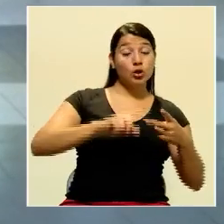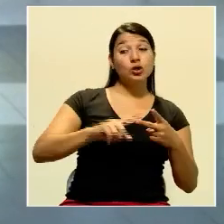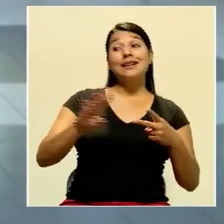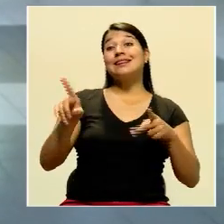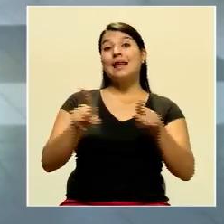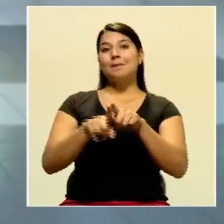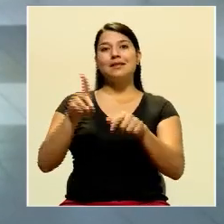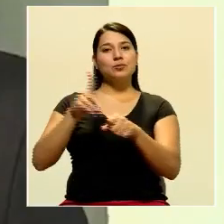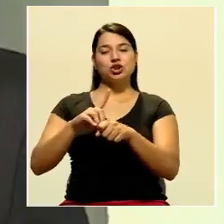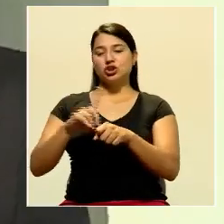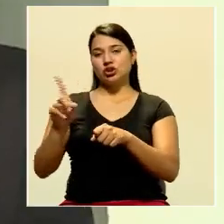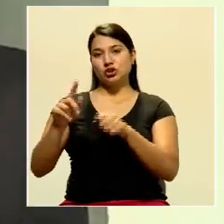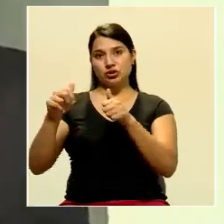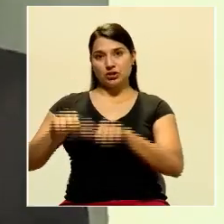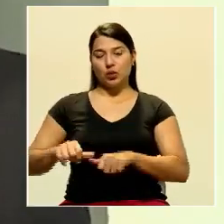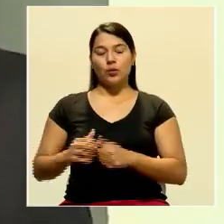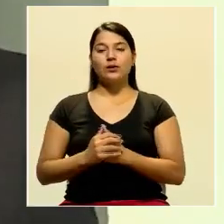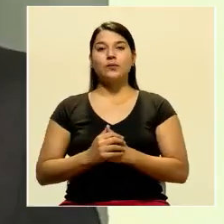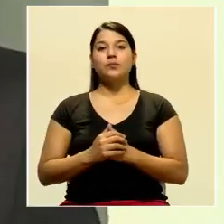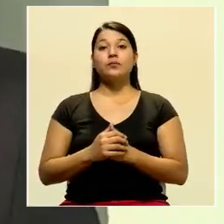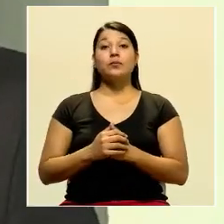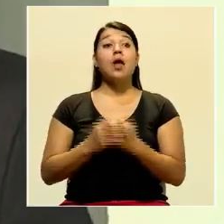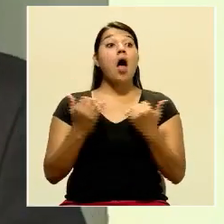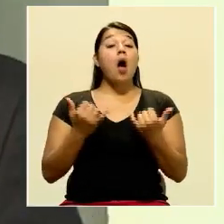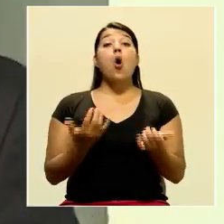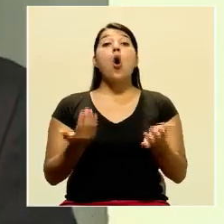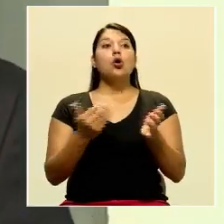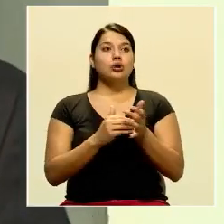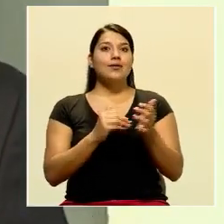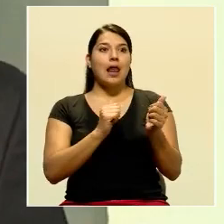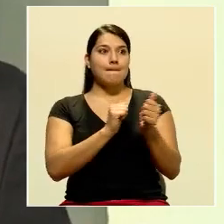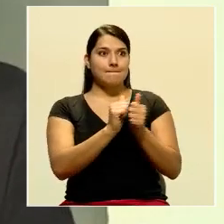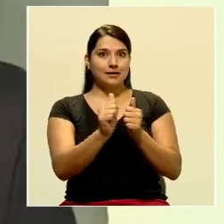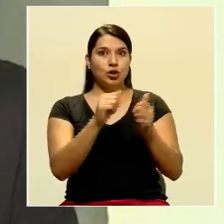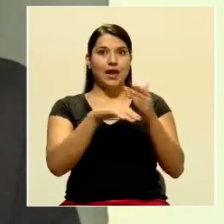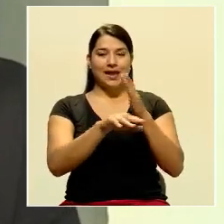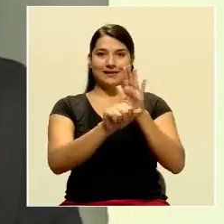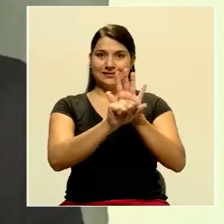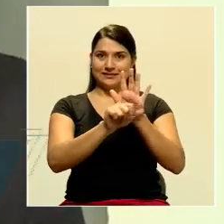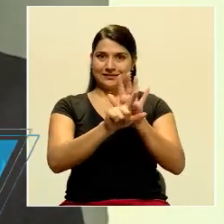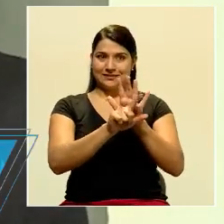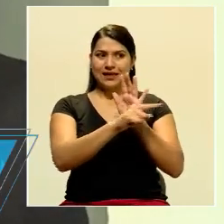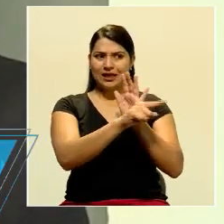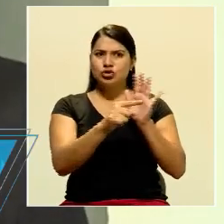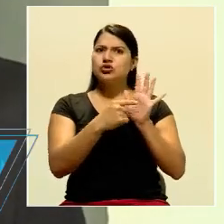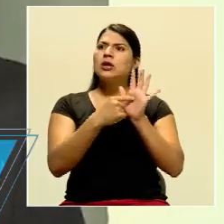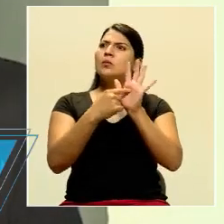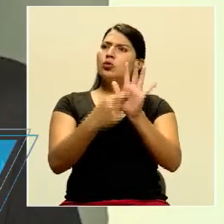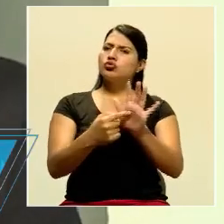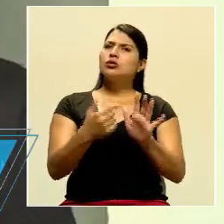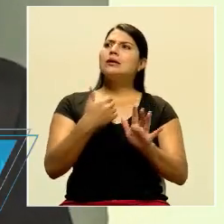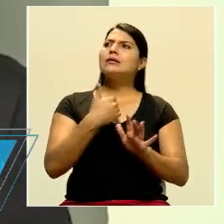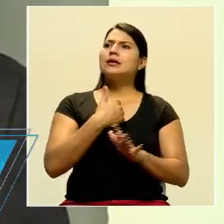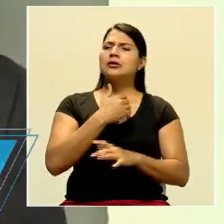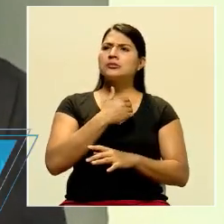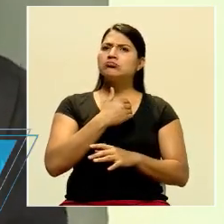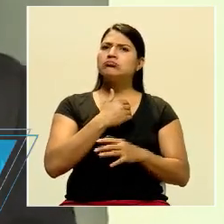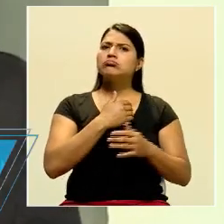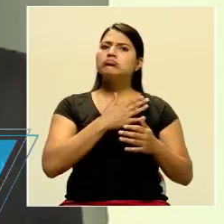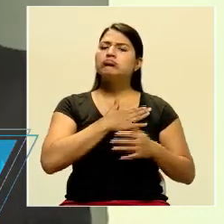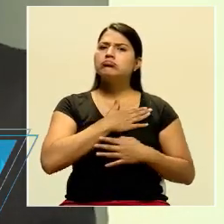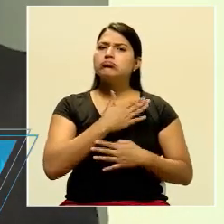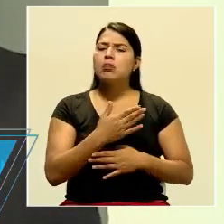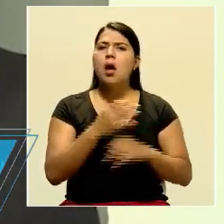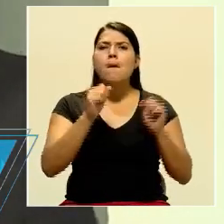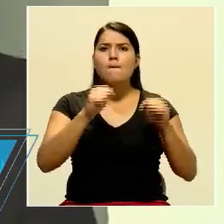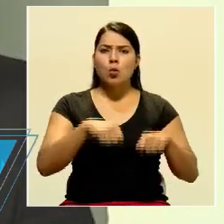a este crédito. Una vez más, la gran mayoría de esta Asamblea Legislativa demostró que está dispuesta a generar acuerdos, a